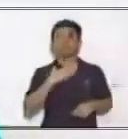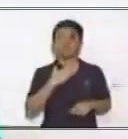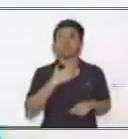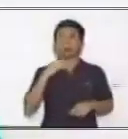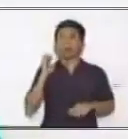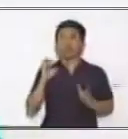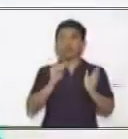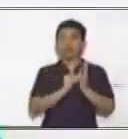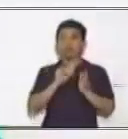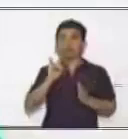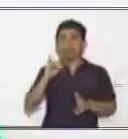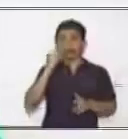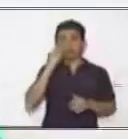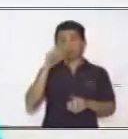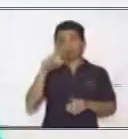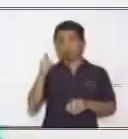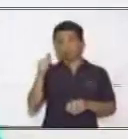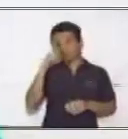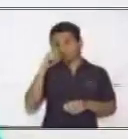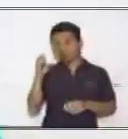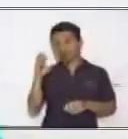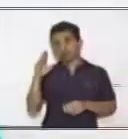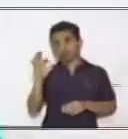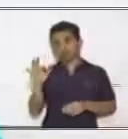equilátero. Apúntenlo por favor.